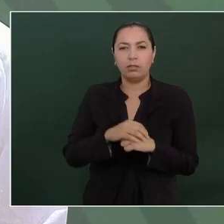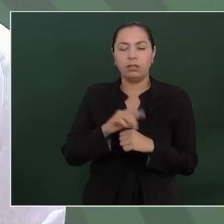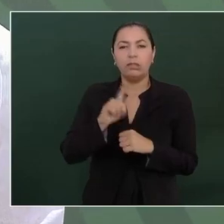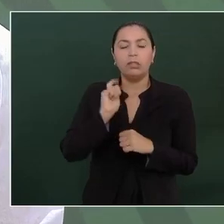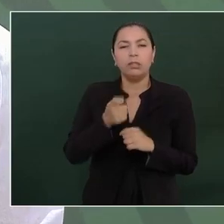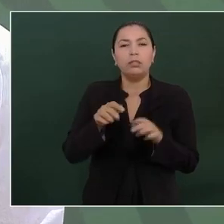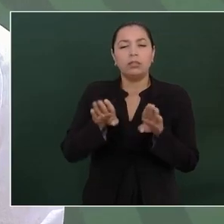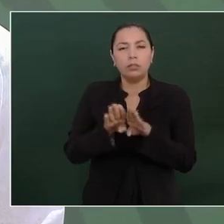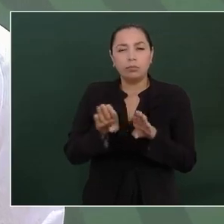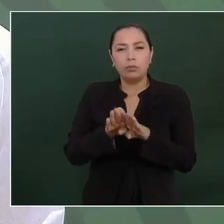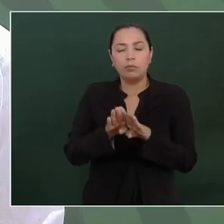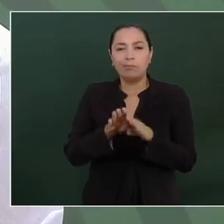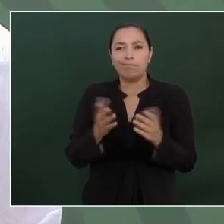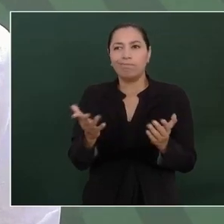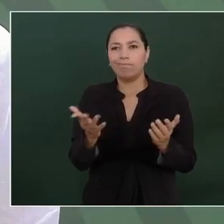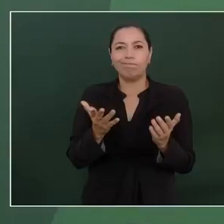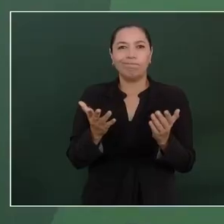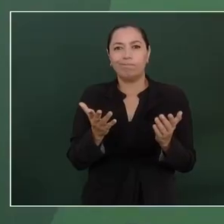oponer a las televisoras